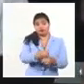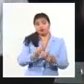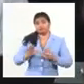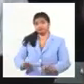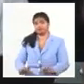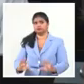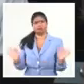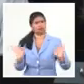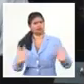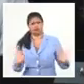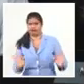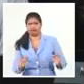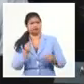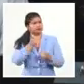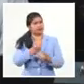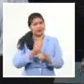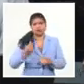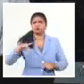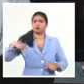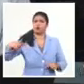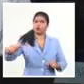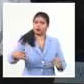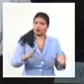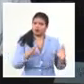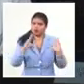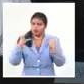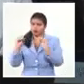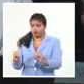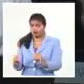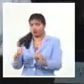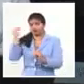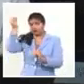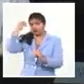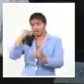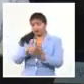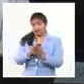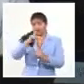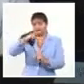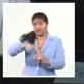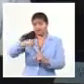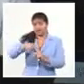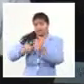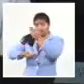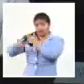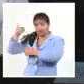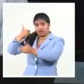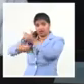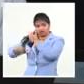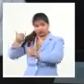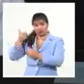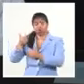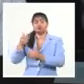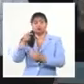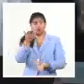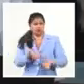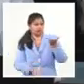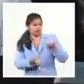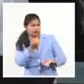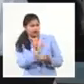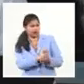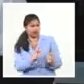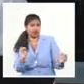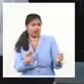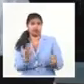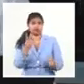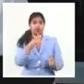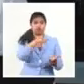la recuperación de las afectaciones que tuvo el incendio que nos puso de baja 2 plantas, entre ellas uno de los